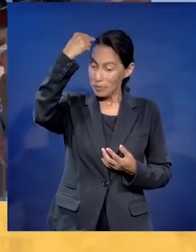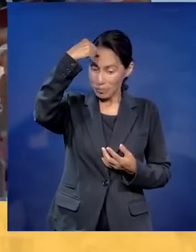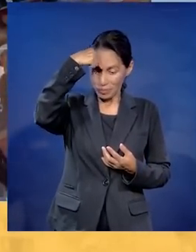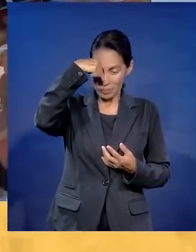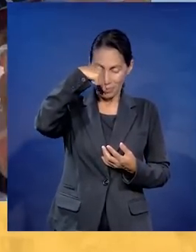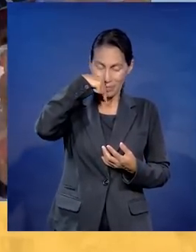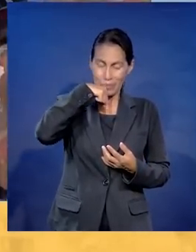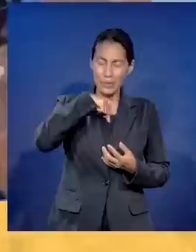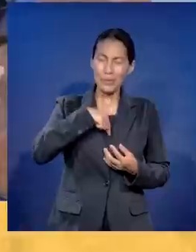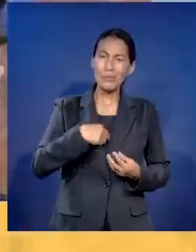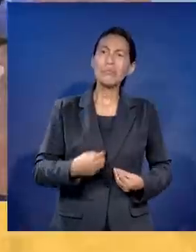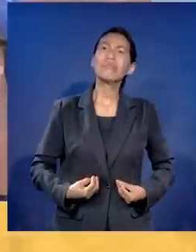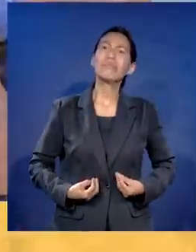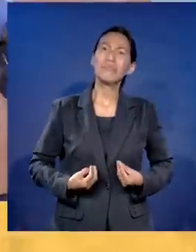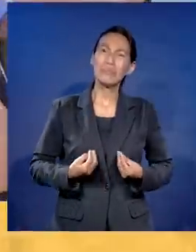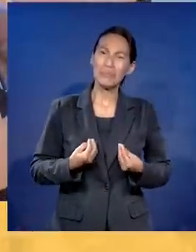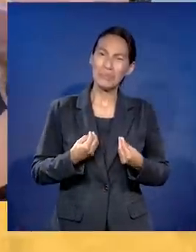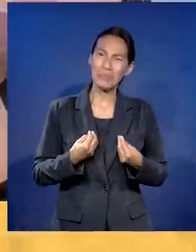en